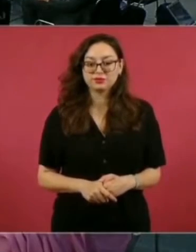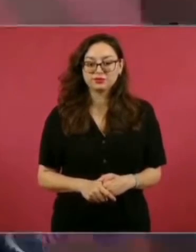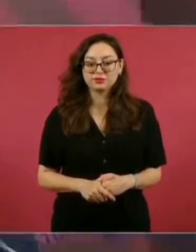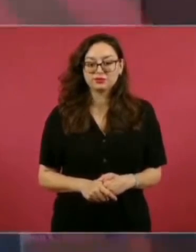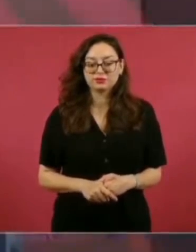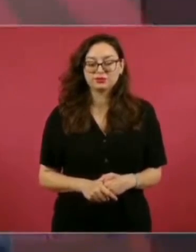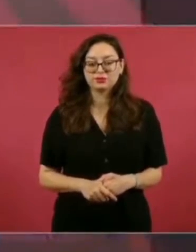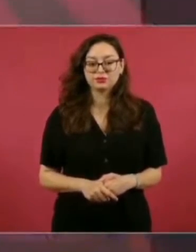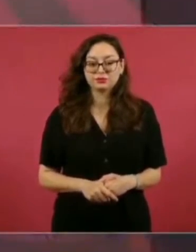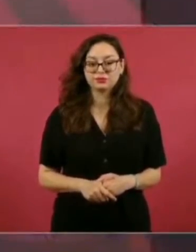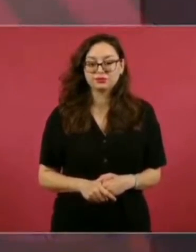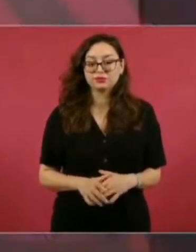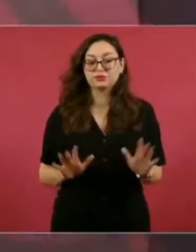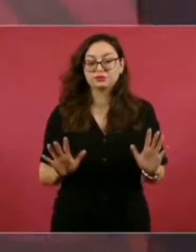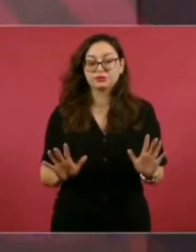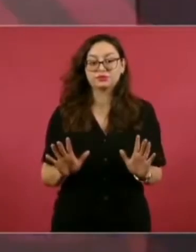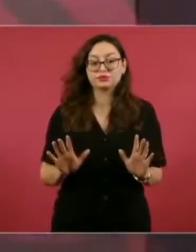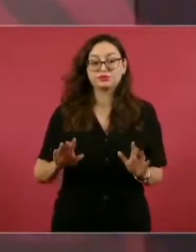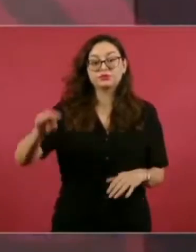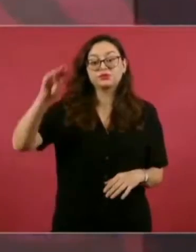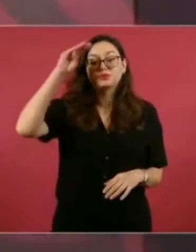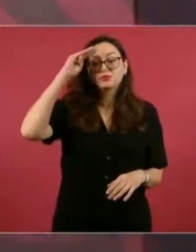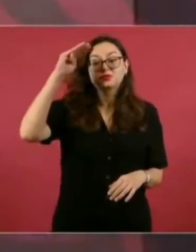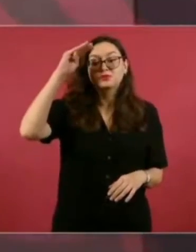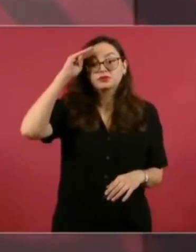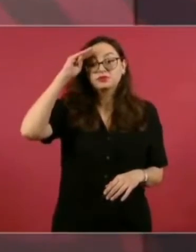piensan que la gente